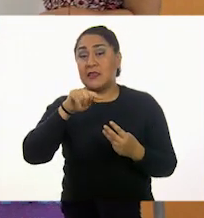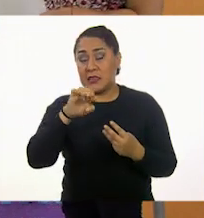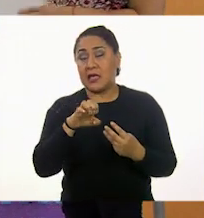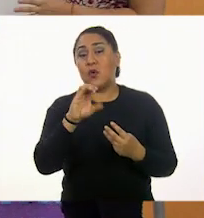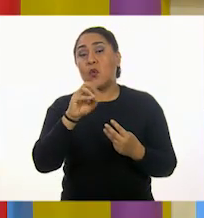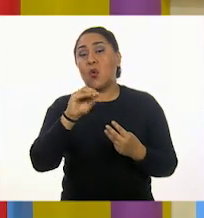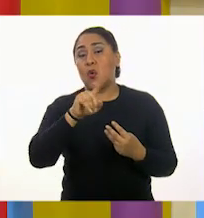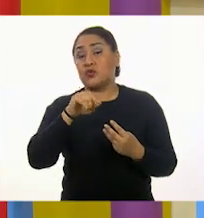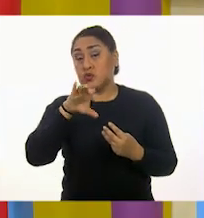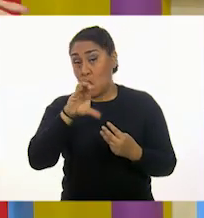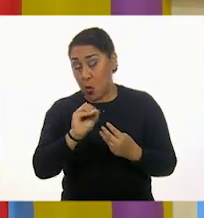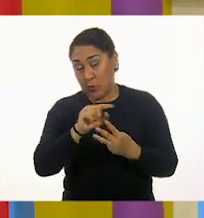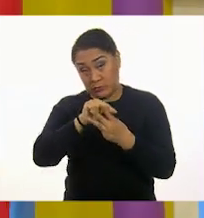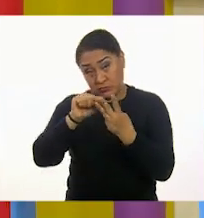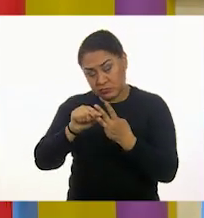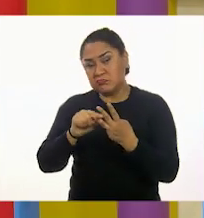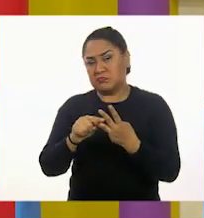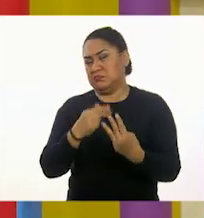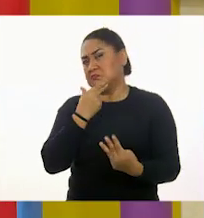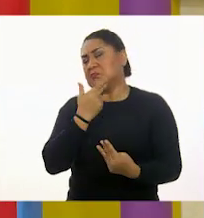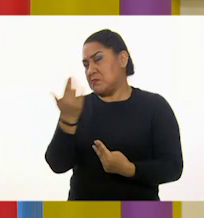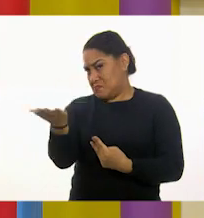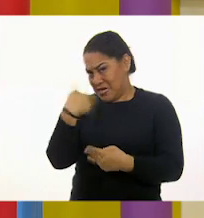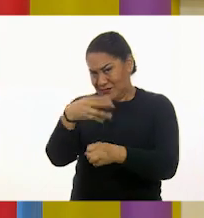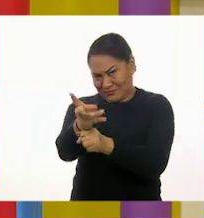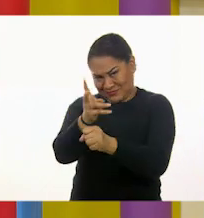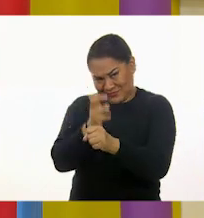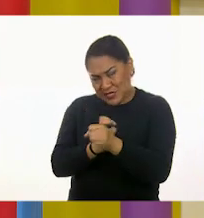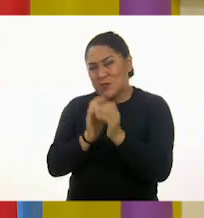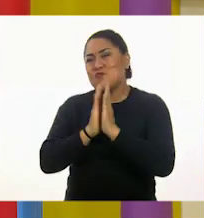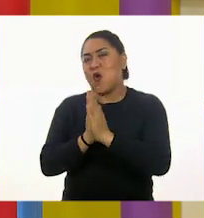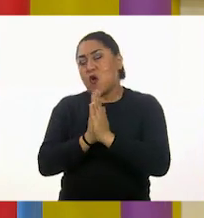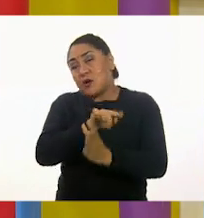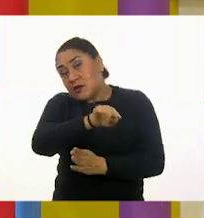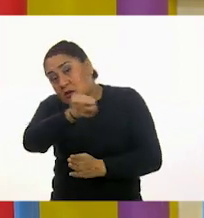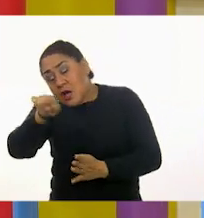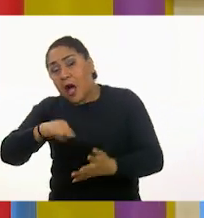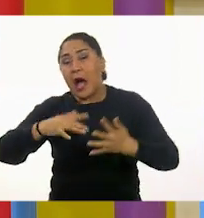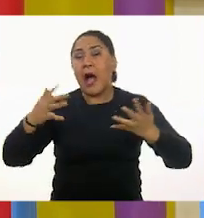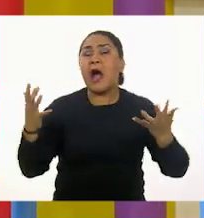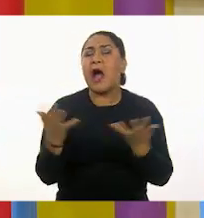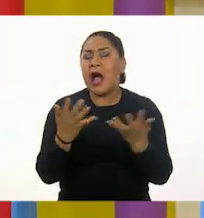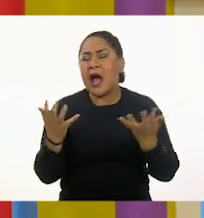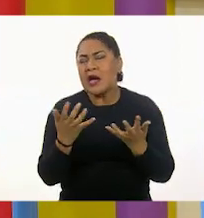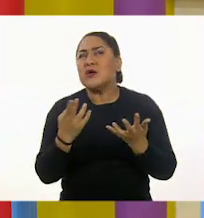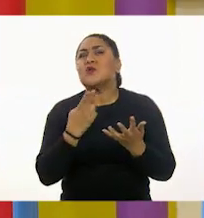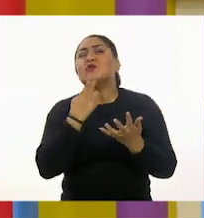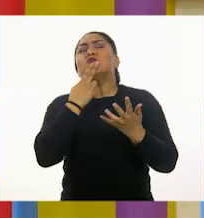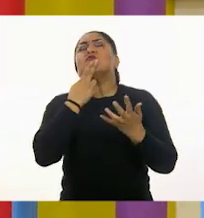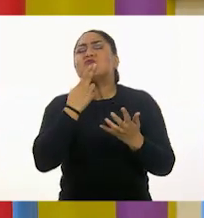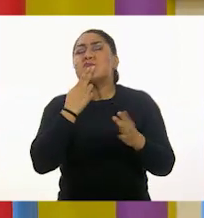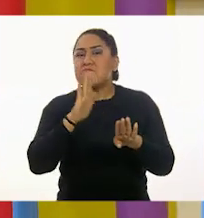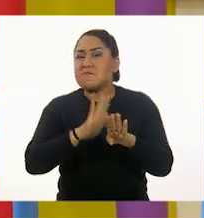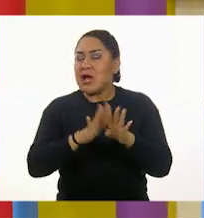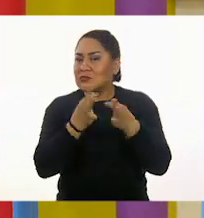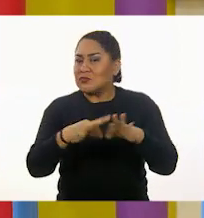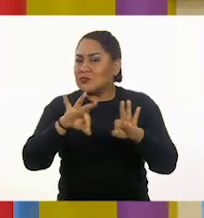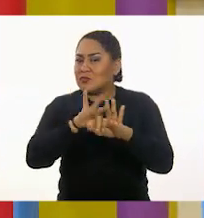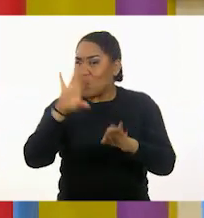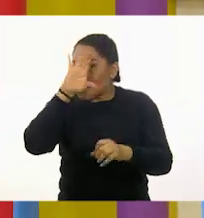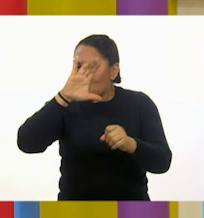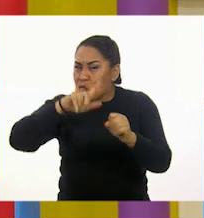Orozco. Invitó a estos tres personajes para poder rescatar la cultura